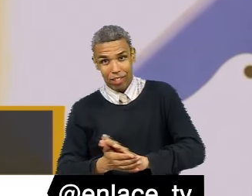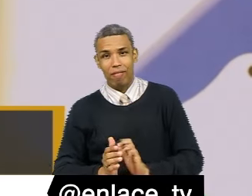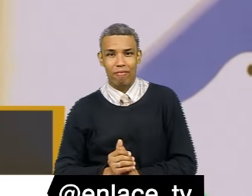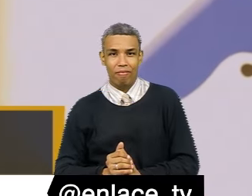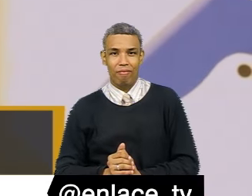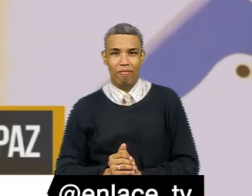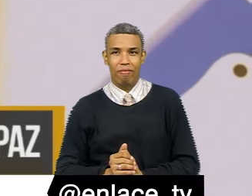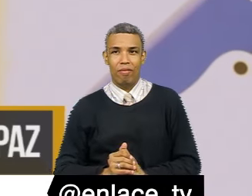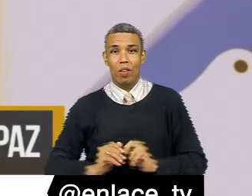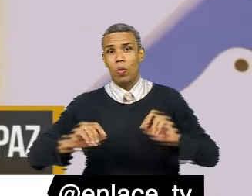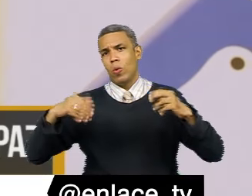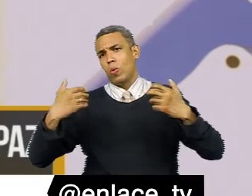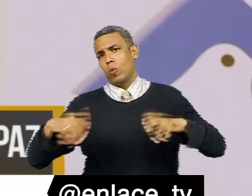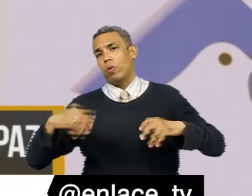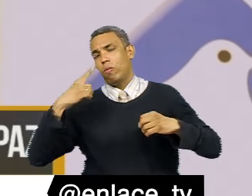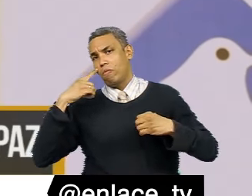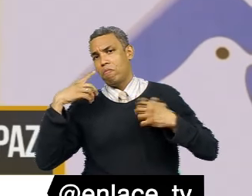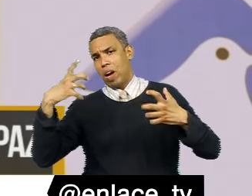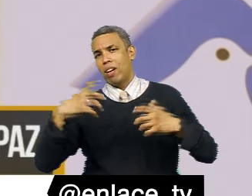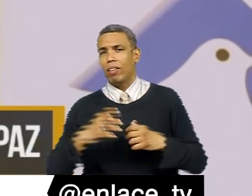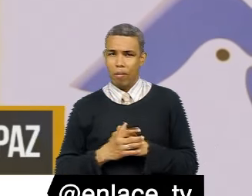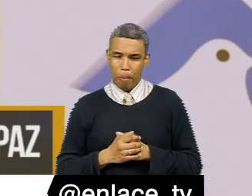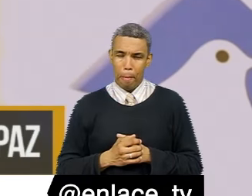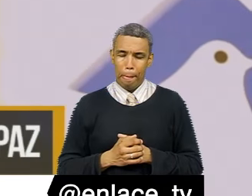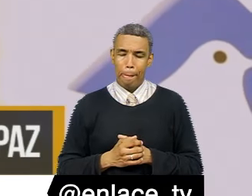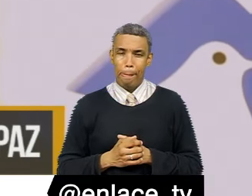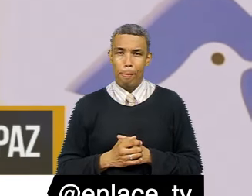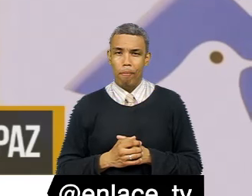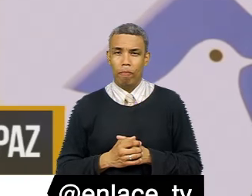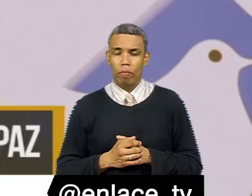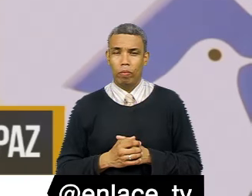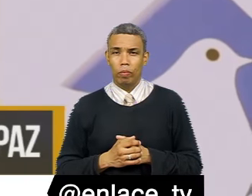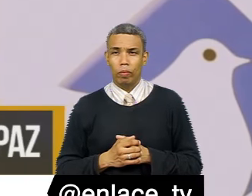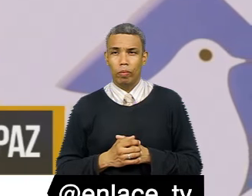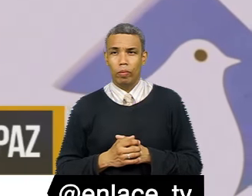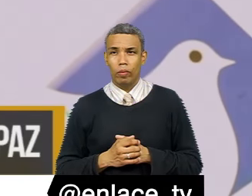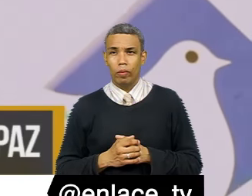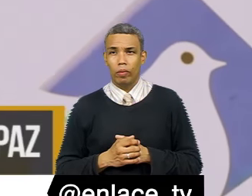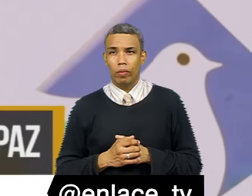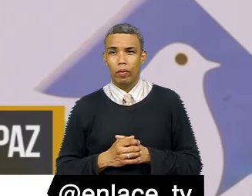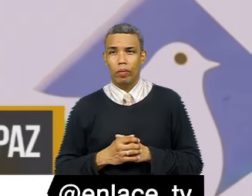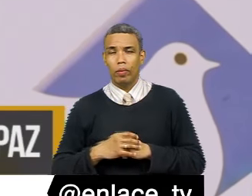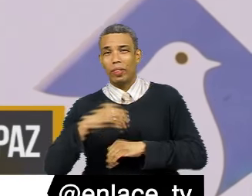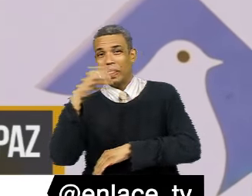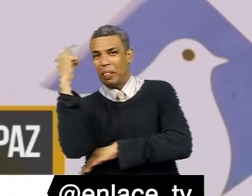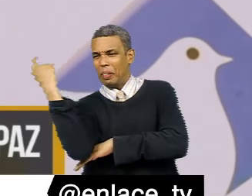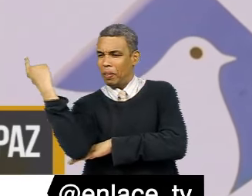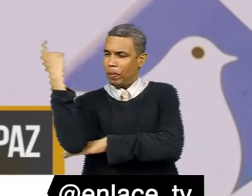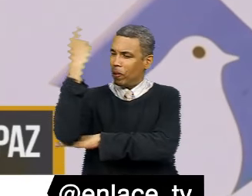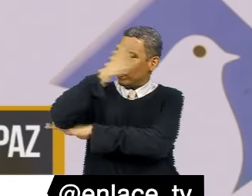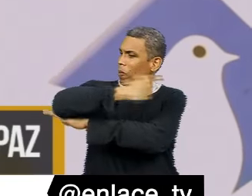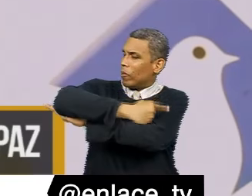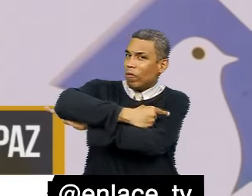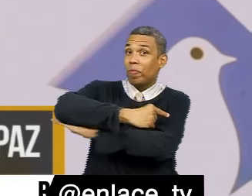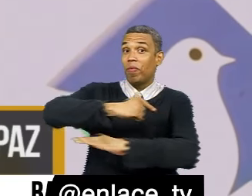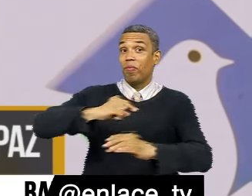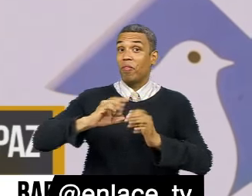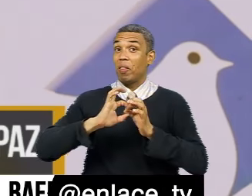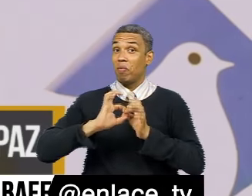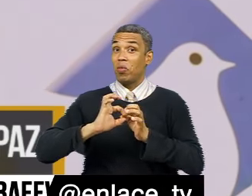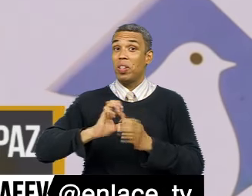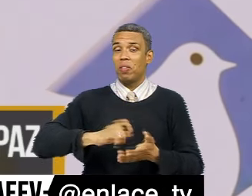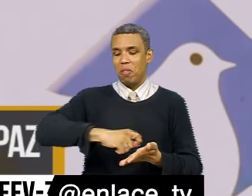celebración histórica porque se junta al día de la firma de los diálogos que